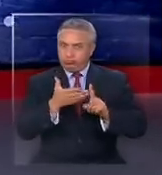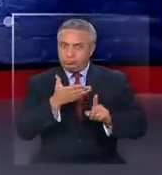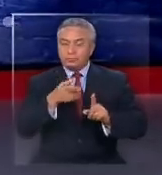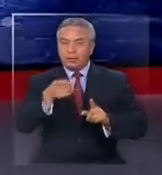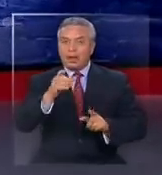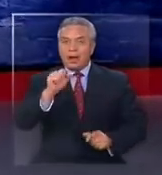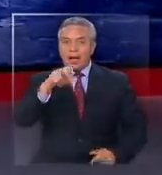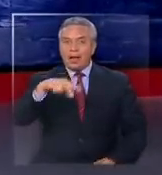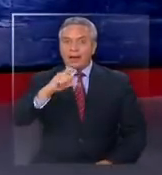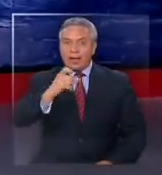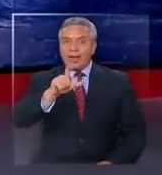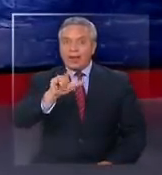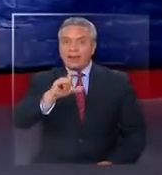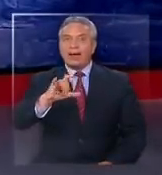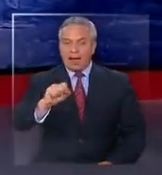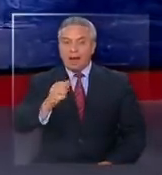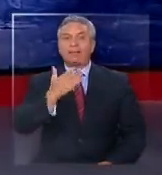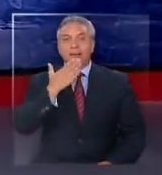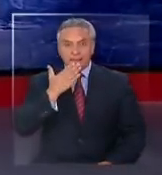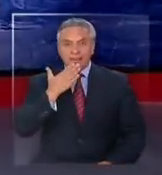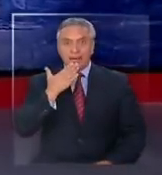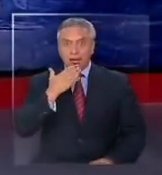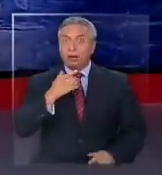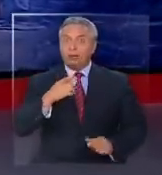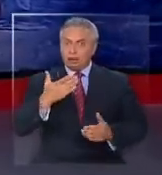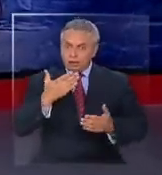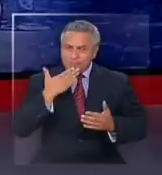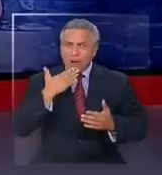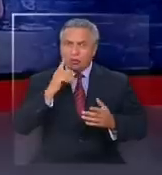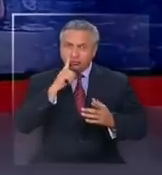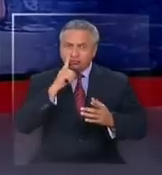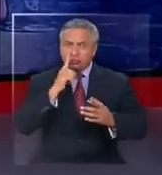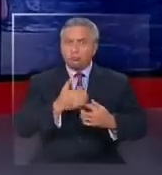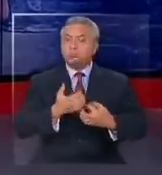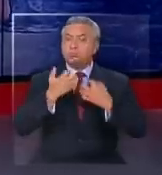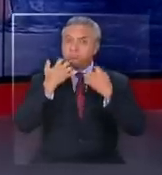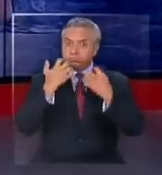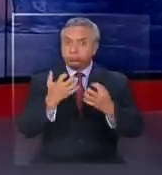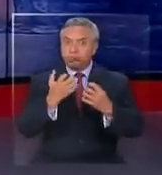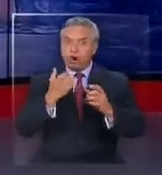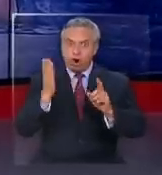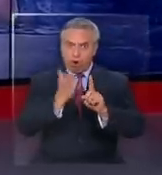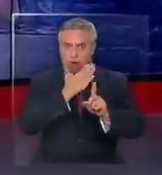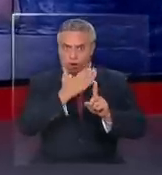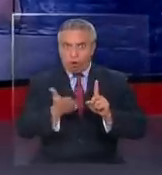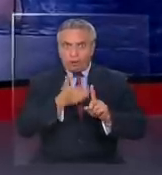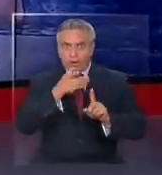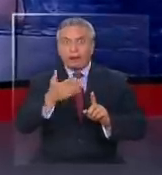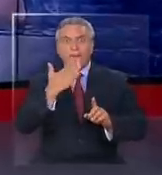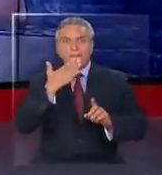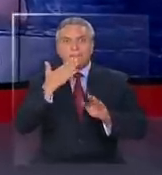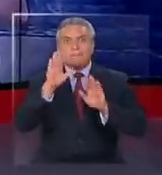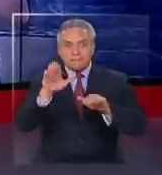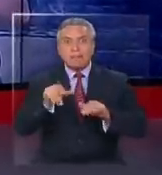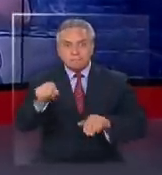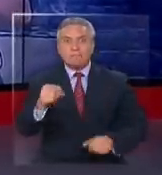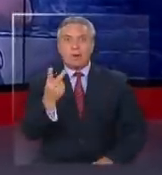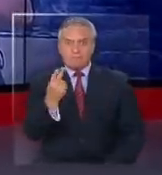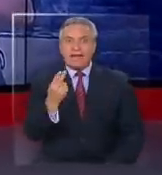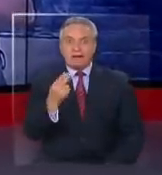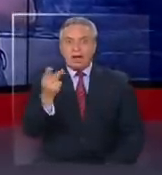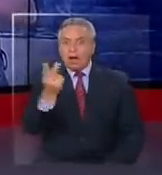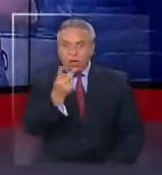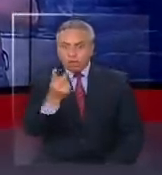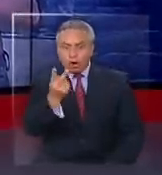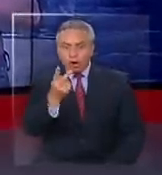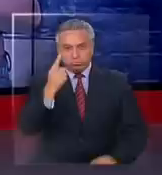de eso y mucho más, llegando incluso a los golpes y por parte del mismo agresor de quien también fue pareja. Hoy ambas decidieron